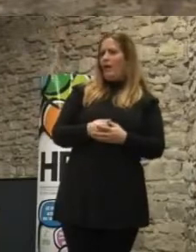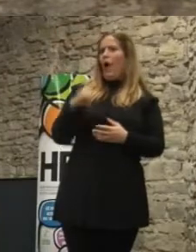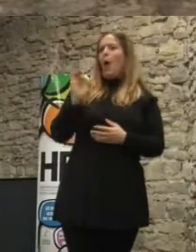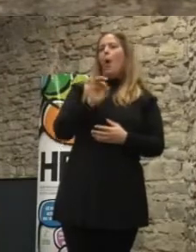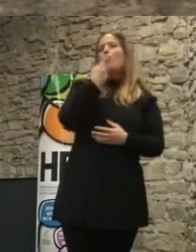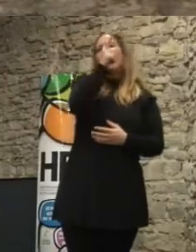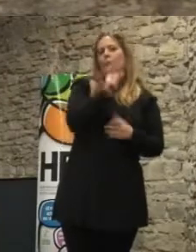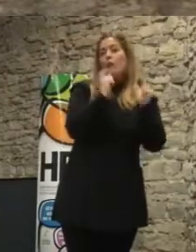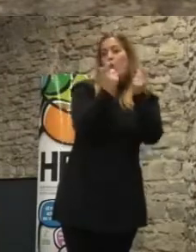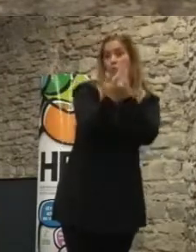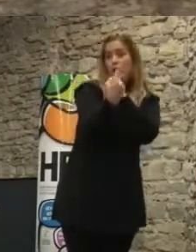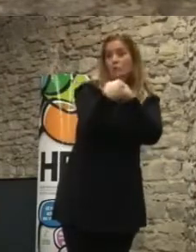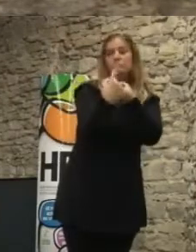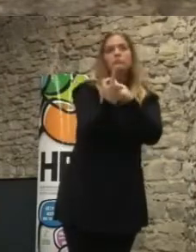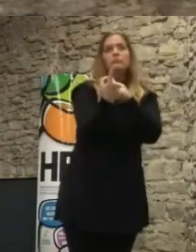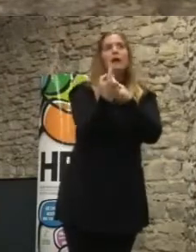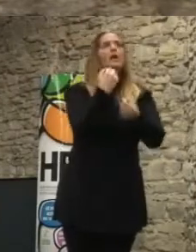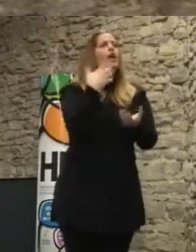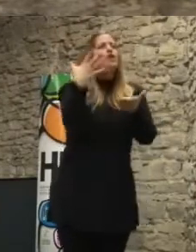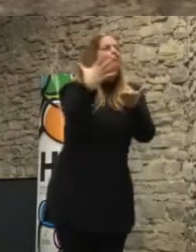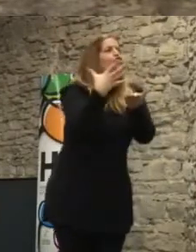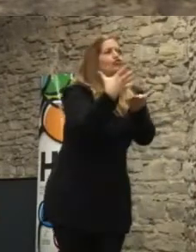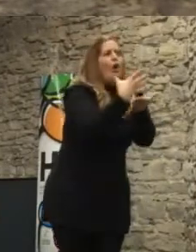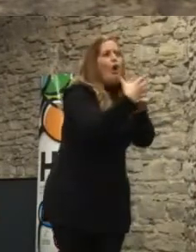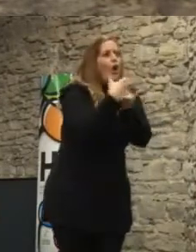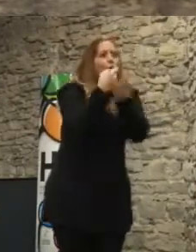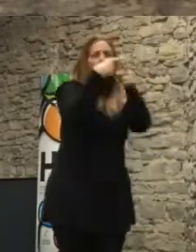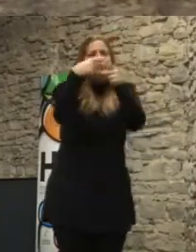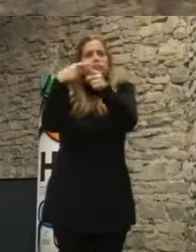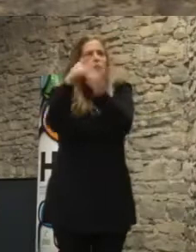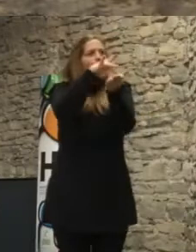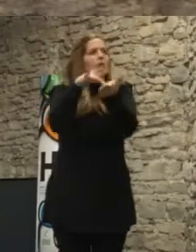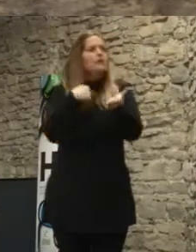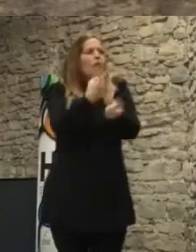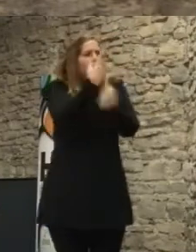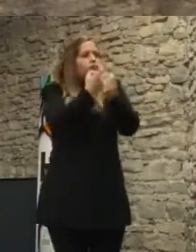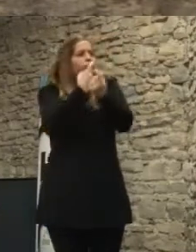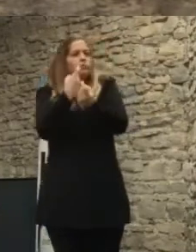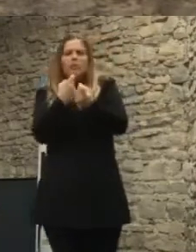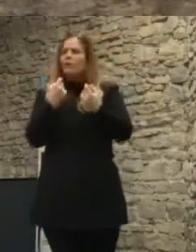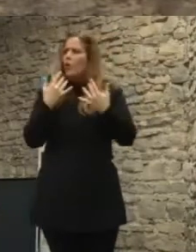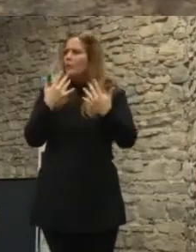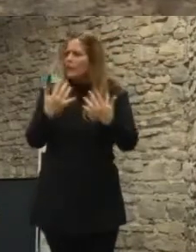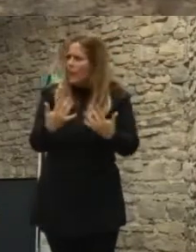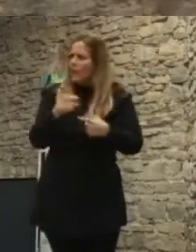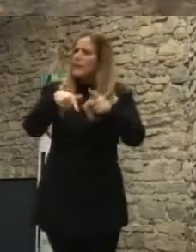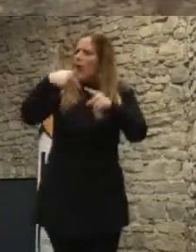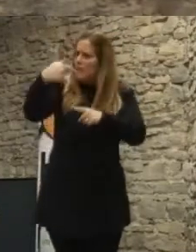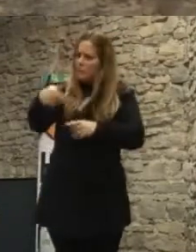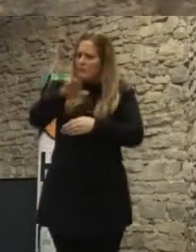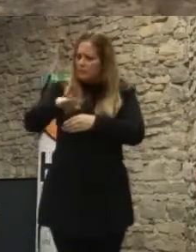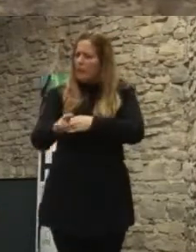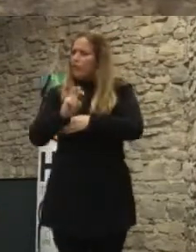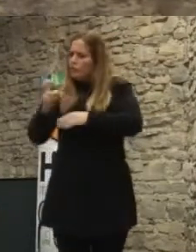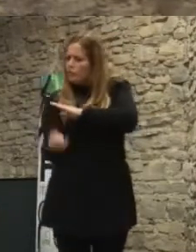junta no tiene la información absolutamente de todo lo que pasa, ¿no? Ya crearemos espacios para compartir información, ya crearemos